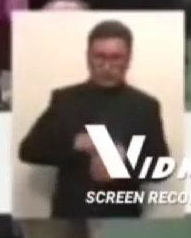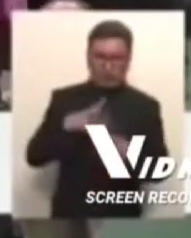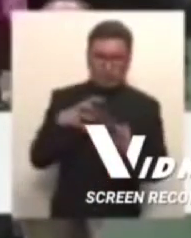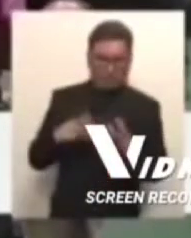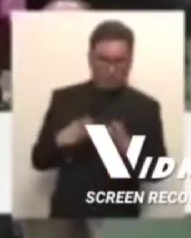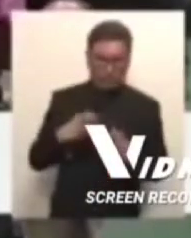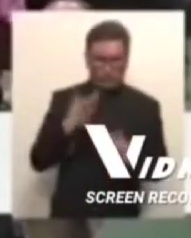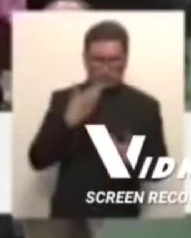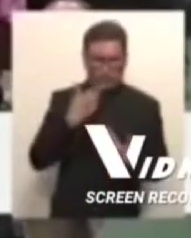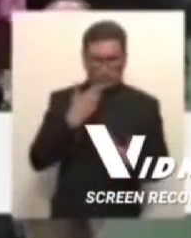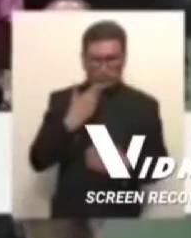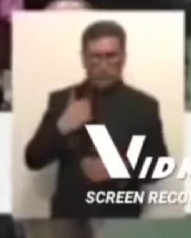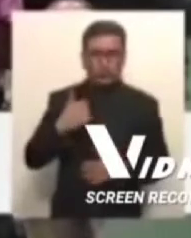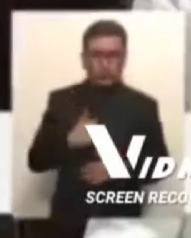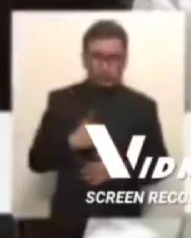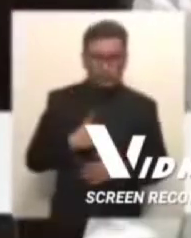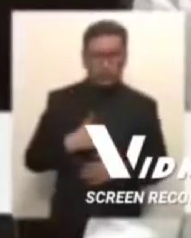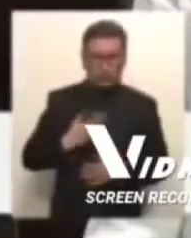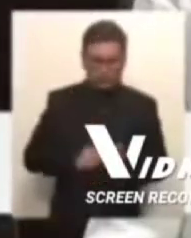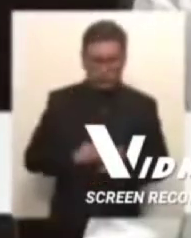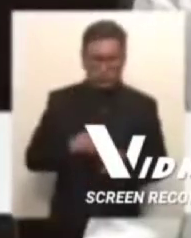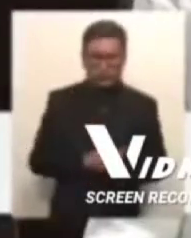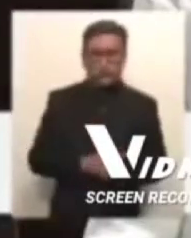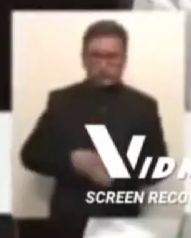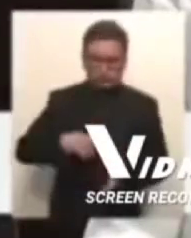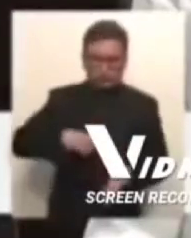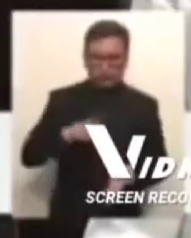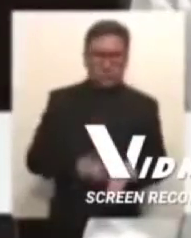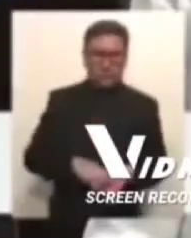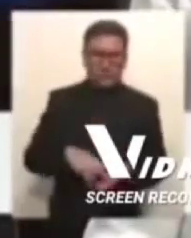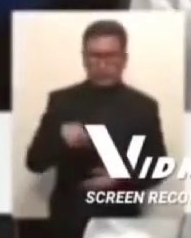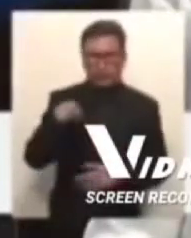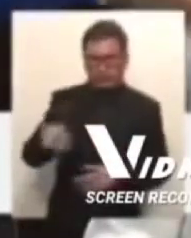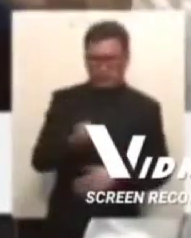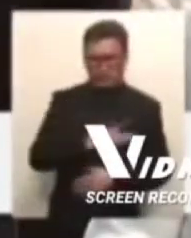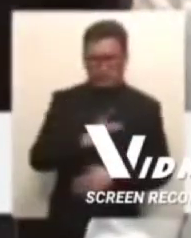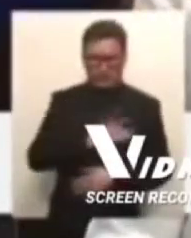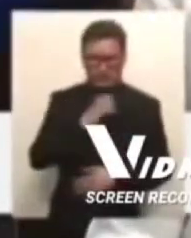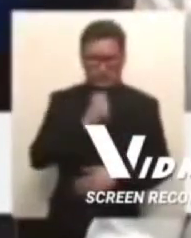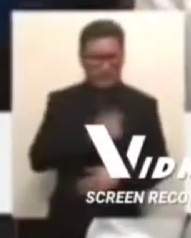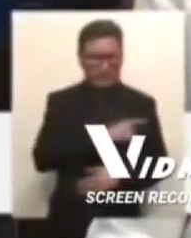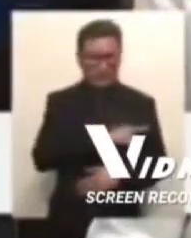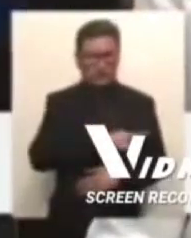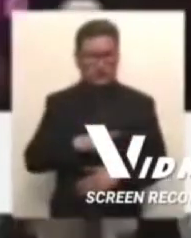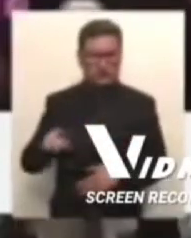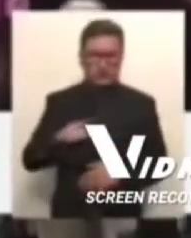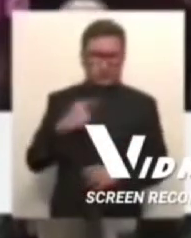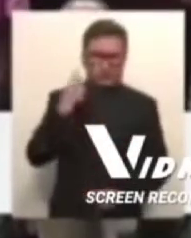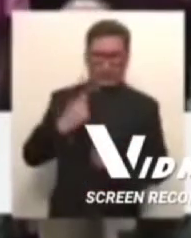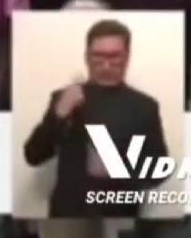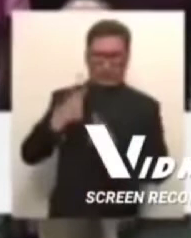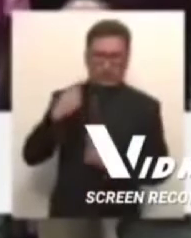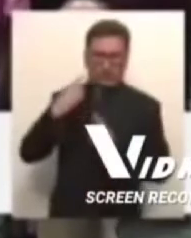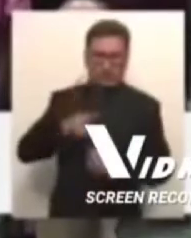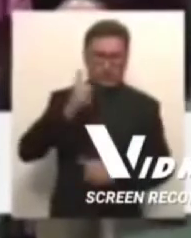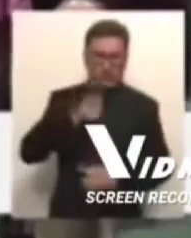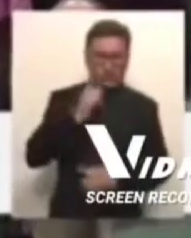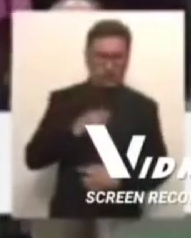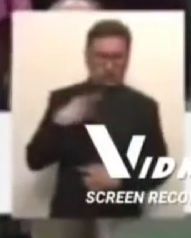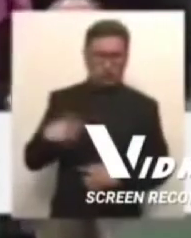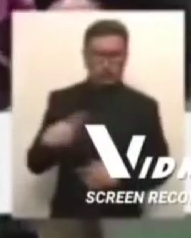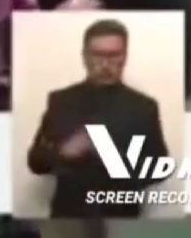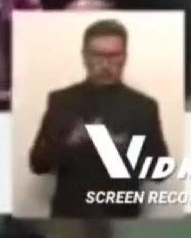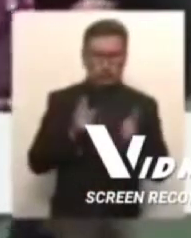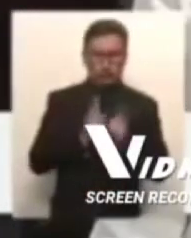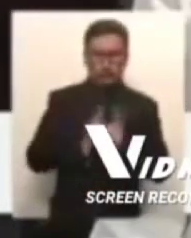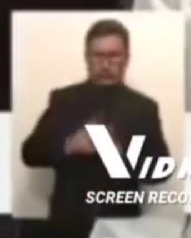artritis. Lo que tengo es valor y no le tengo miedo ni a usted ni a todas las intimidaciones que haga su